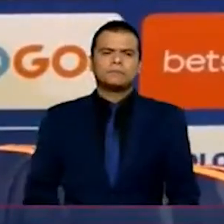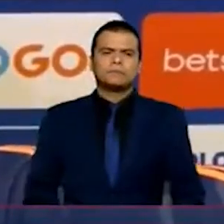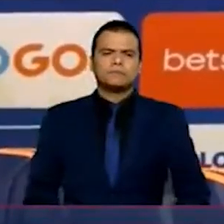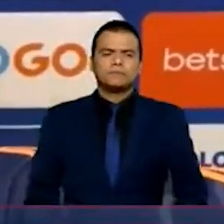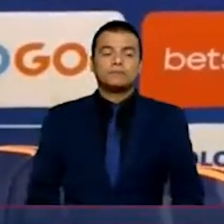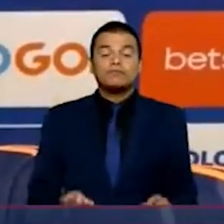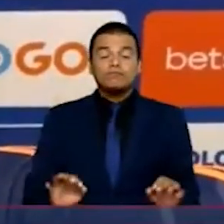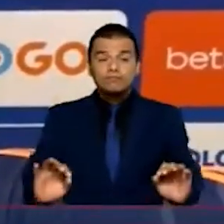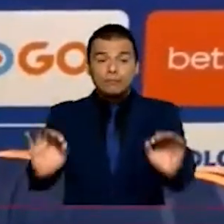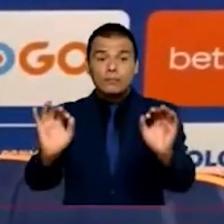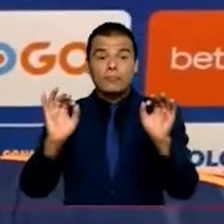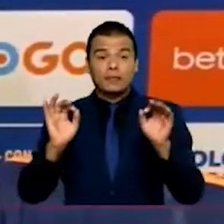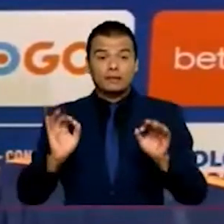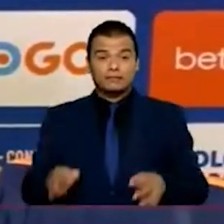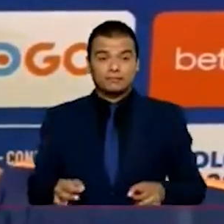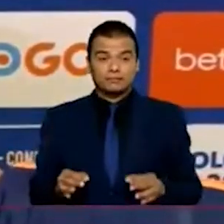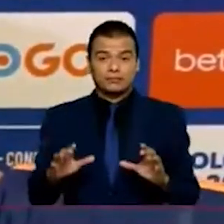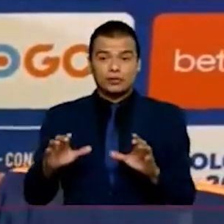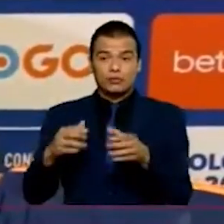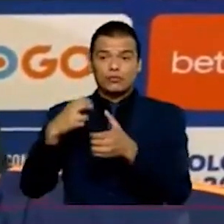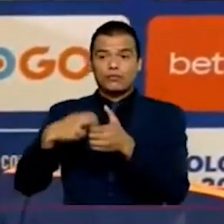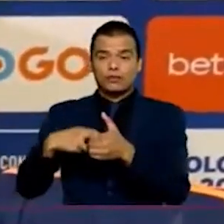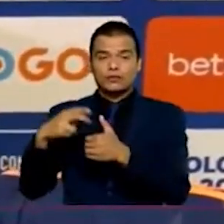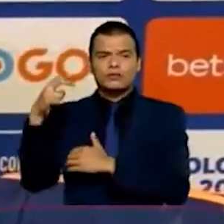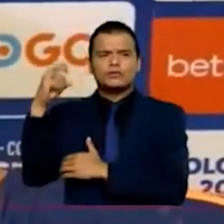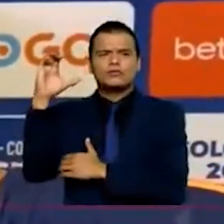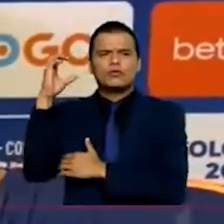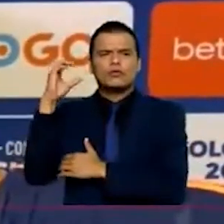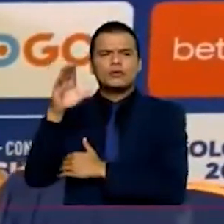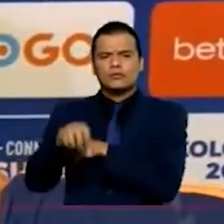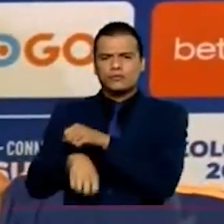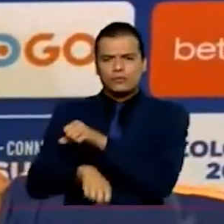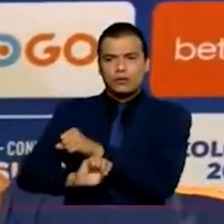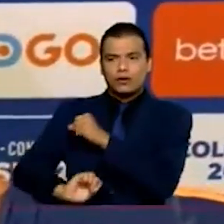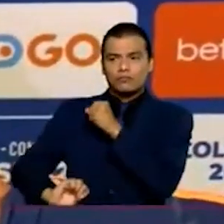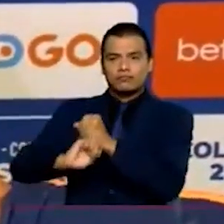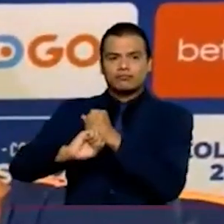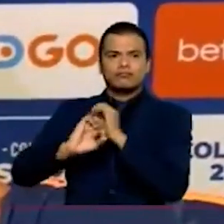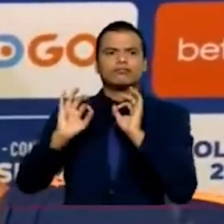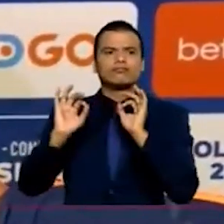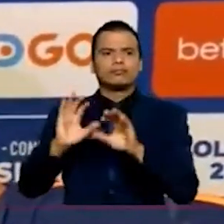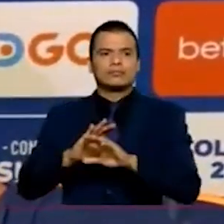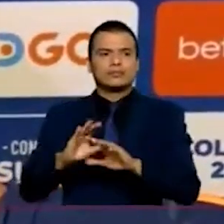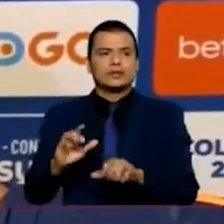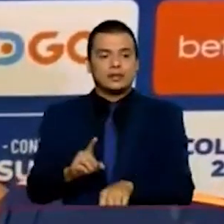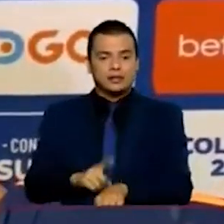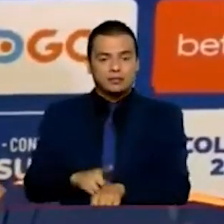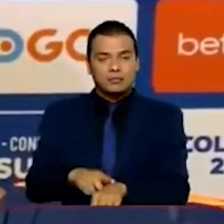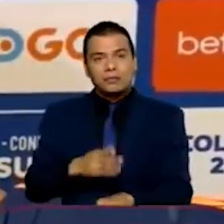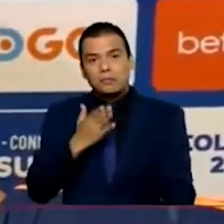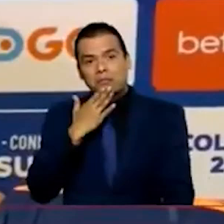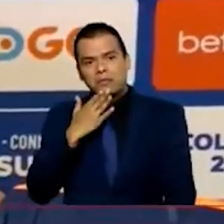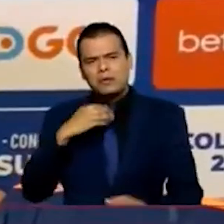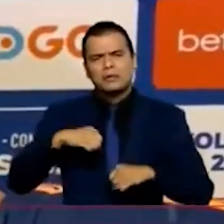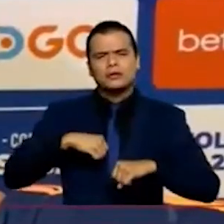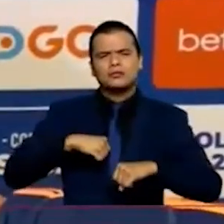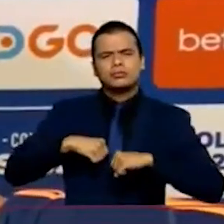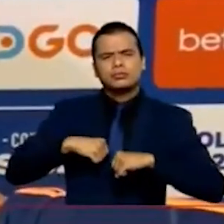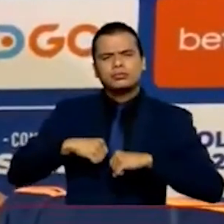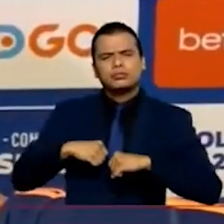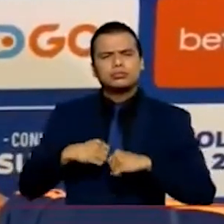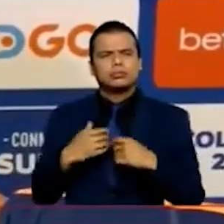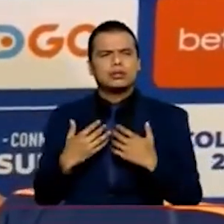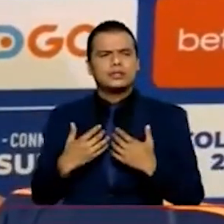Con todo el apoyo que nos ha generado la Federación Colombiana de Fútbol. De hecho, los 15 microciclos que tuvimos, competimos